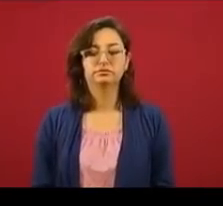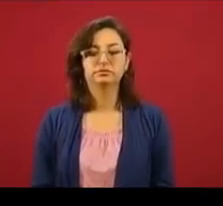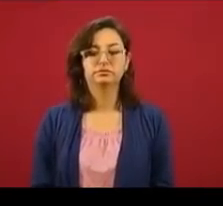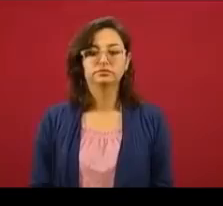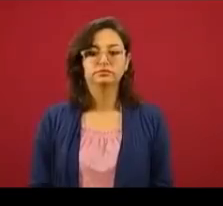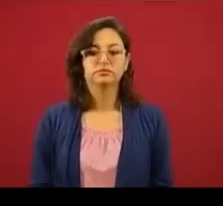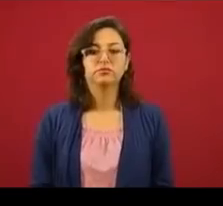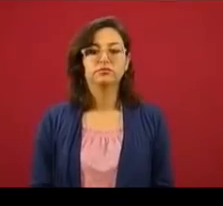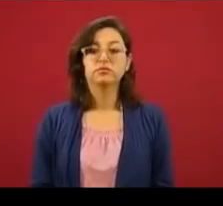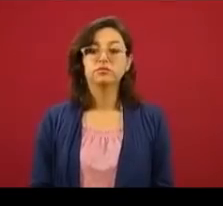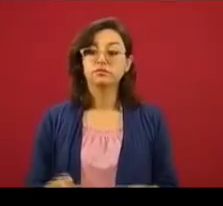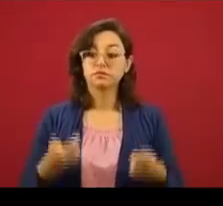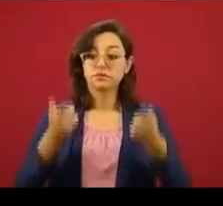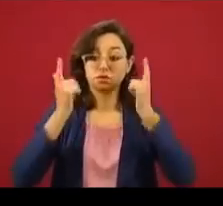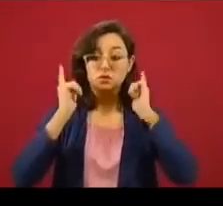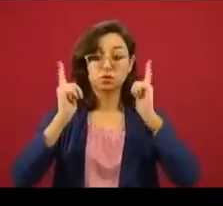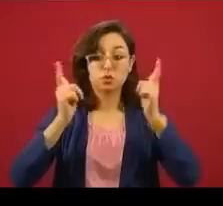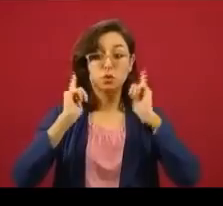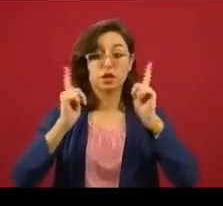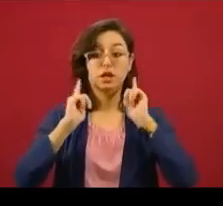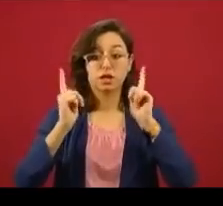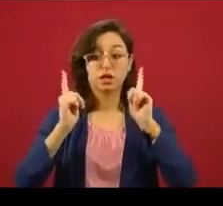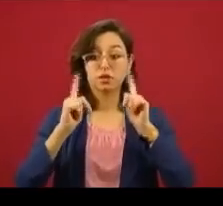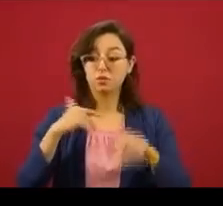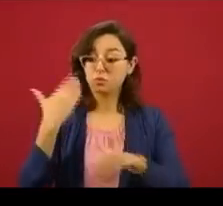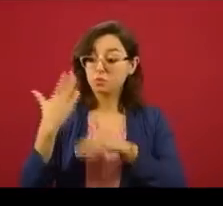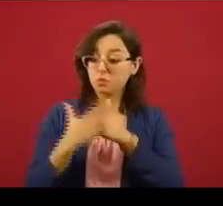estemos ya abrazándonos